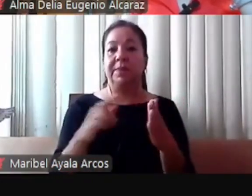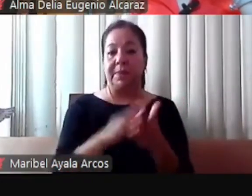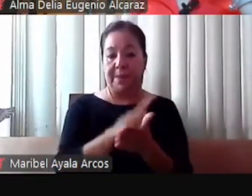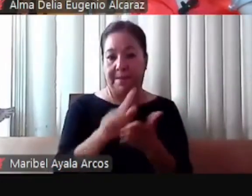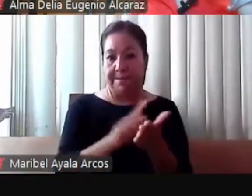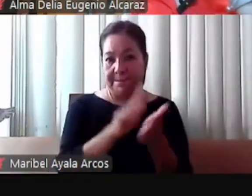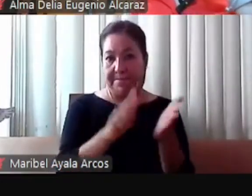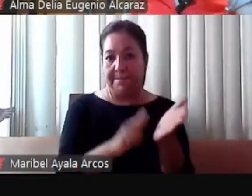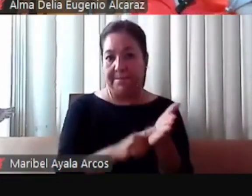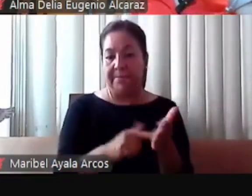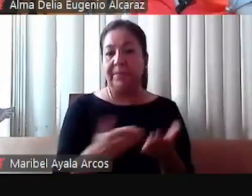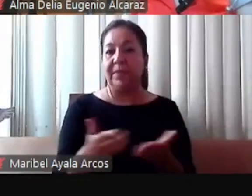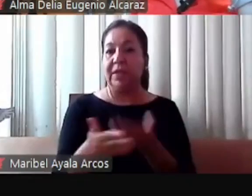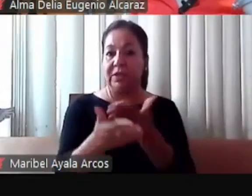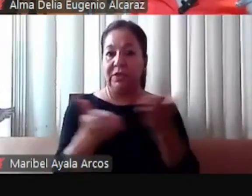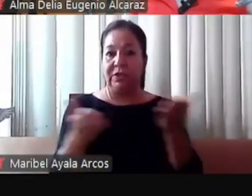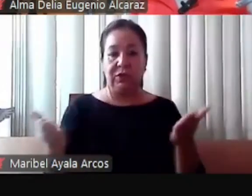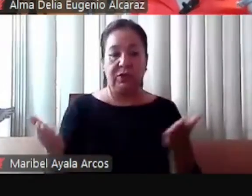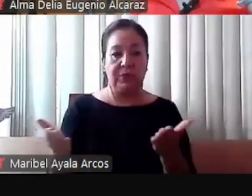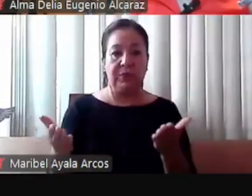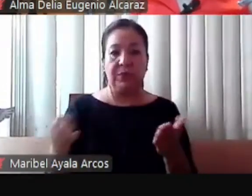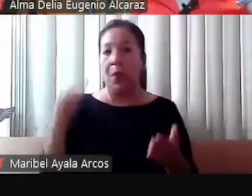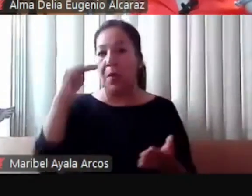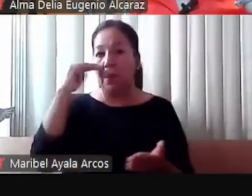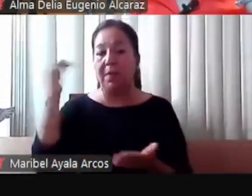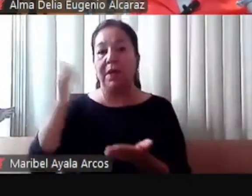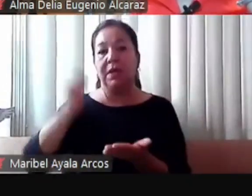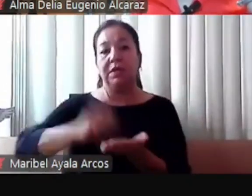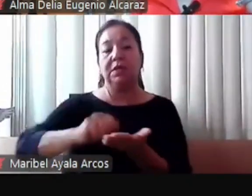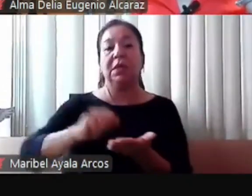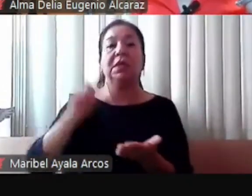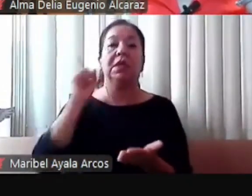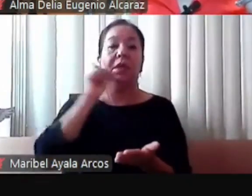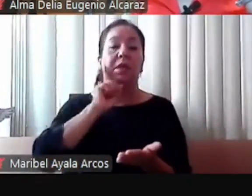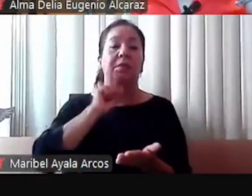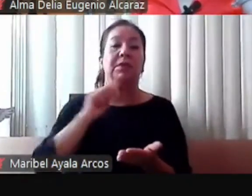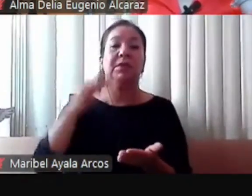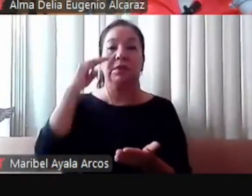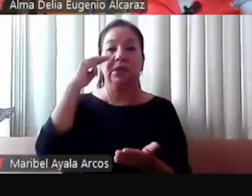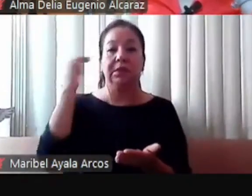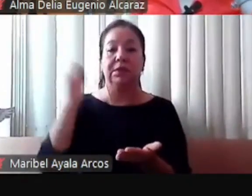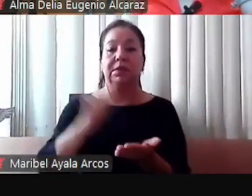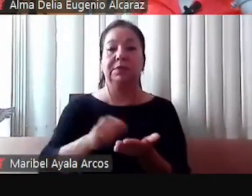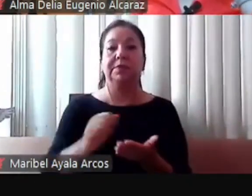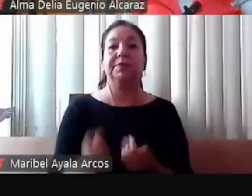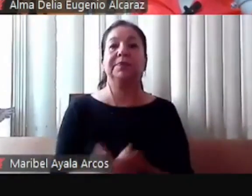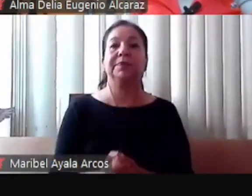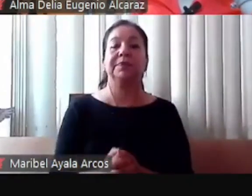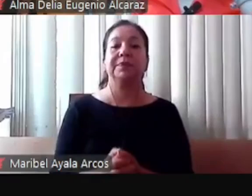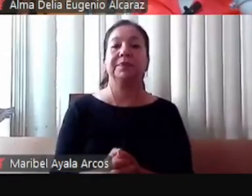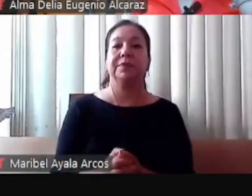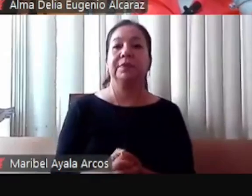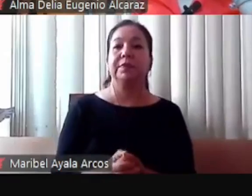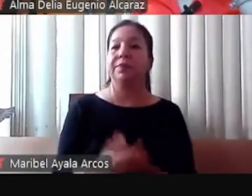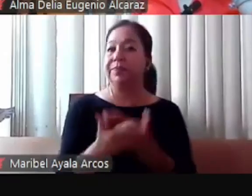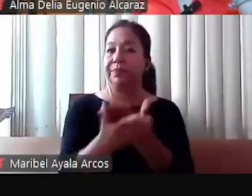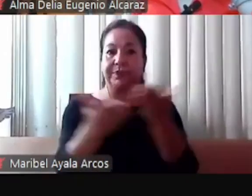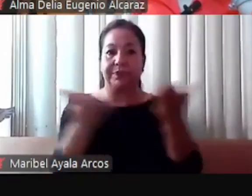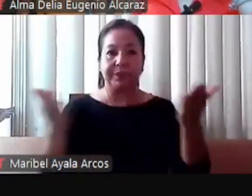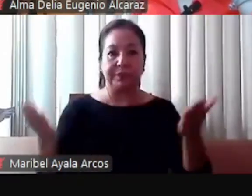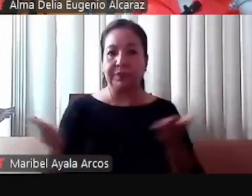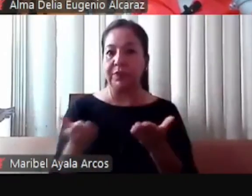la cuenta, magistrada presidenta, magistradas, magistrado. Gracias, secretario. Magistradas, magistrado, está a